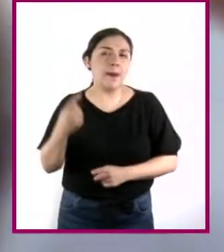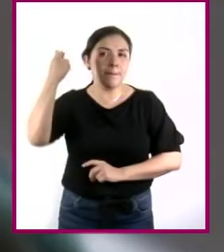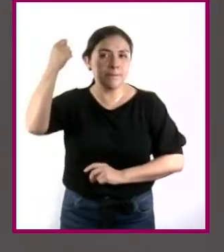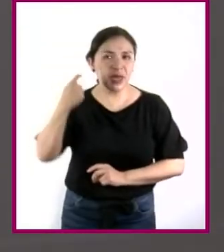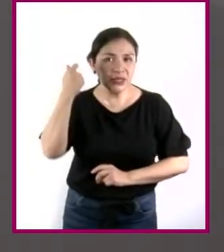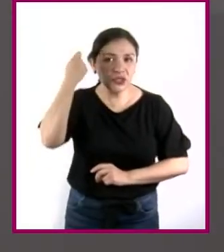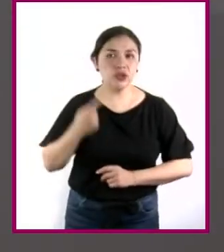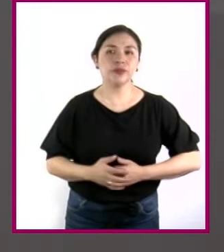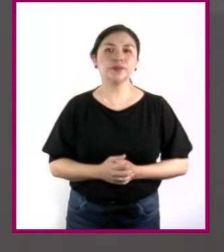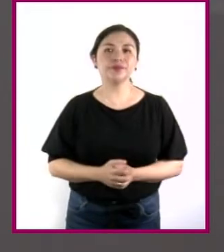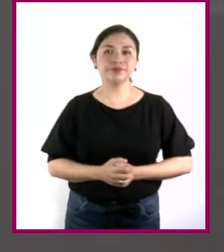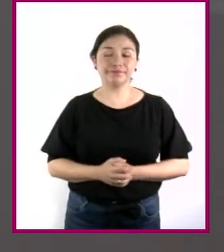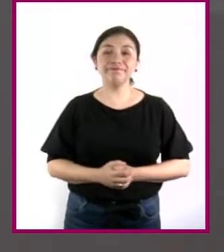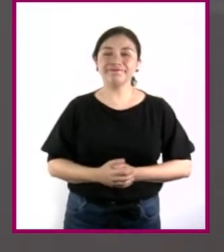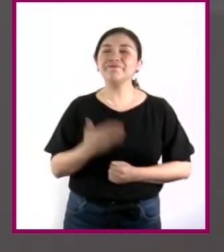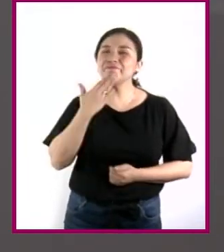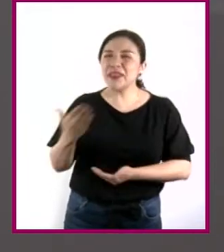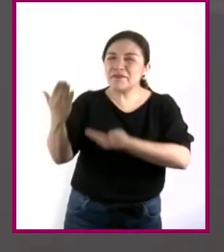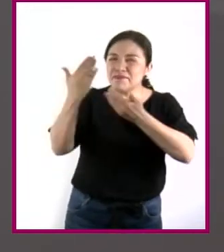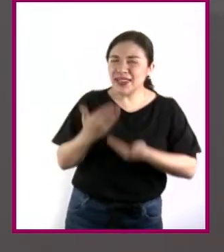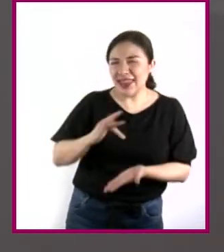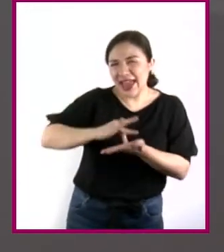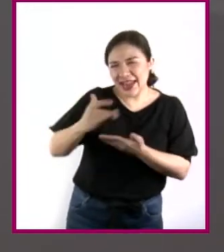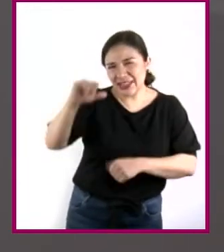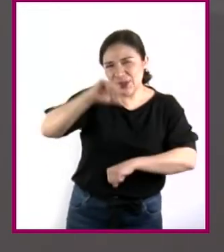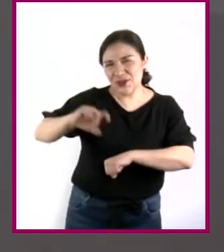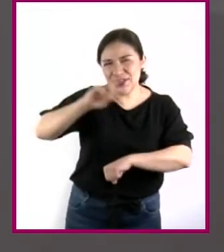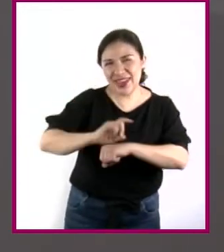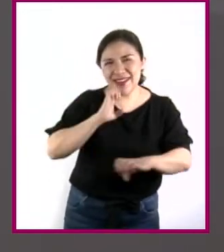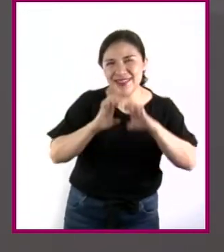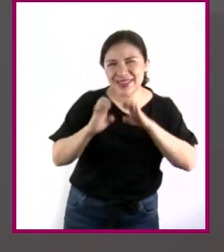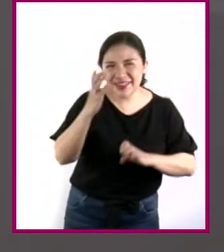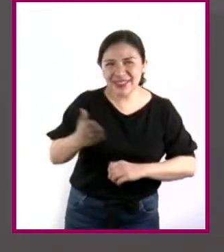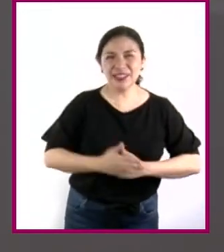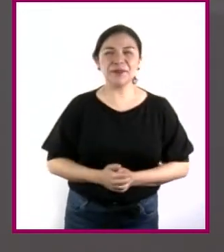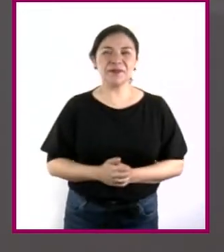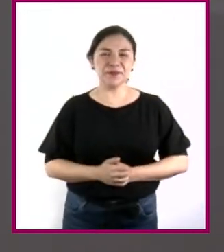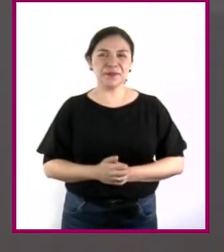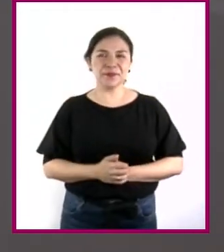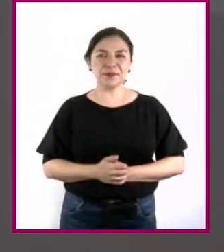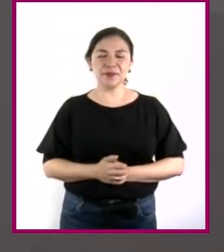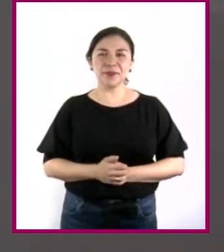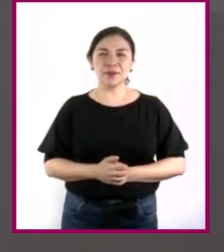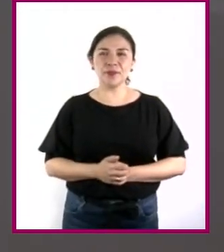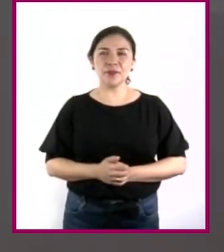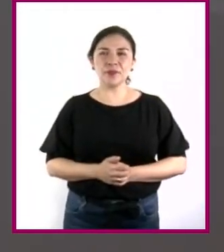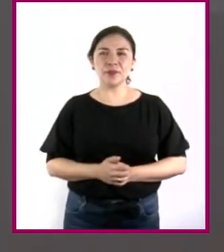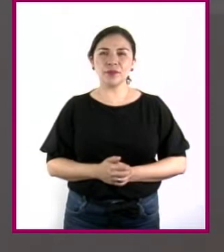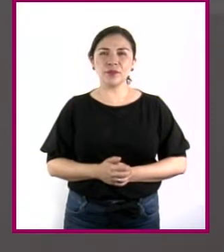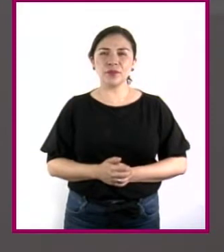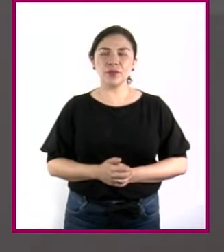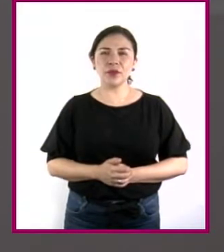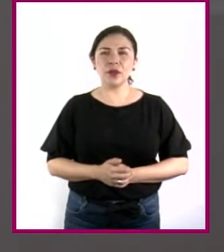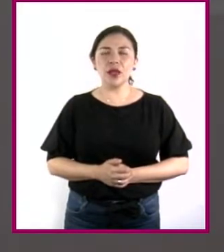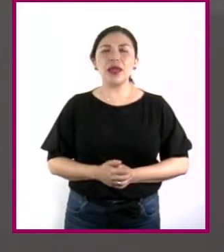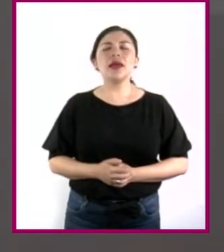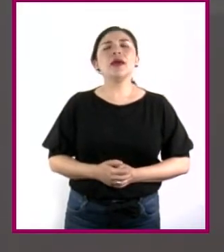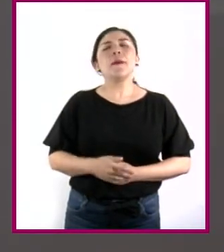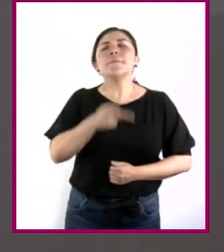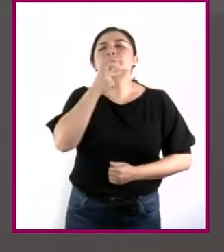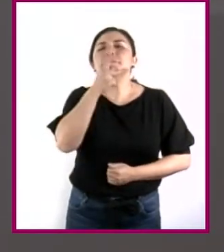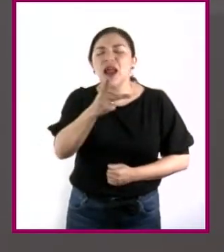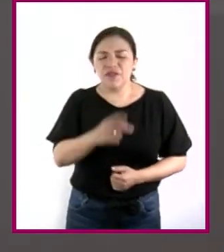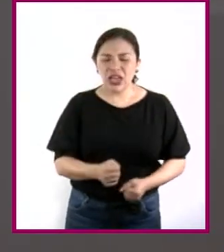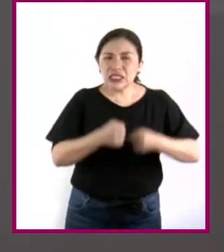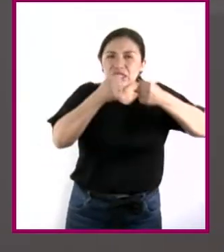pensiones. Bienvenida y muchas gracias por concedernos esta entrevista. ¿En qué momento aparece el concepto de seguridad social